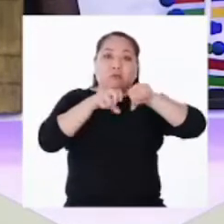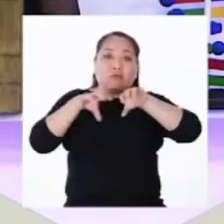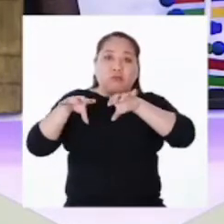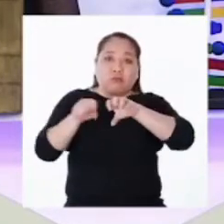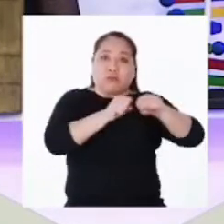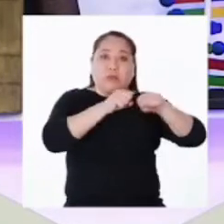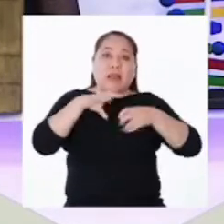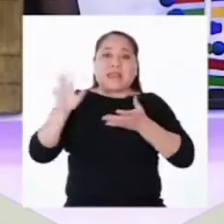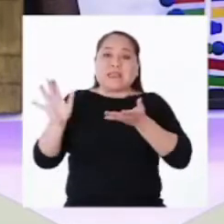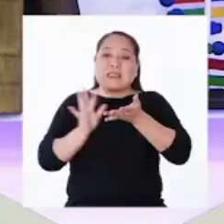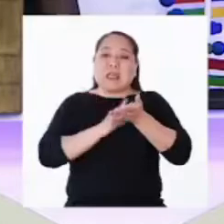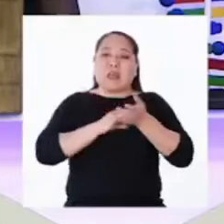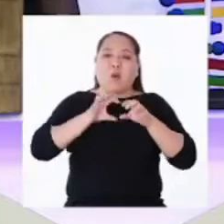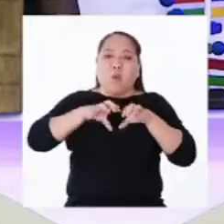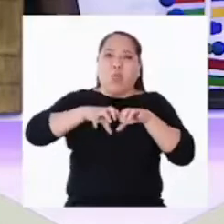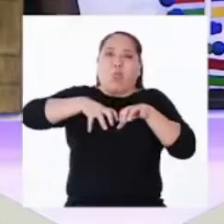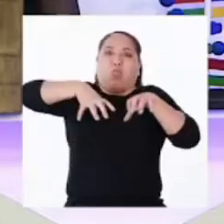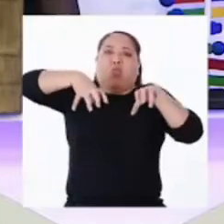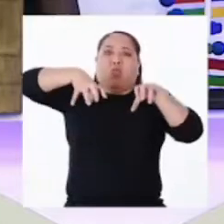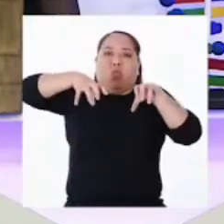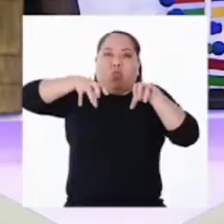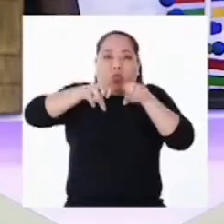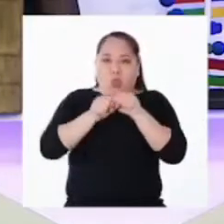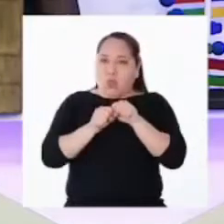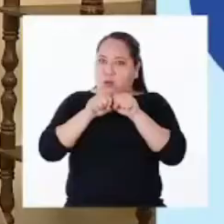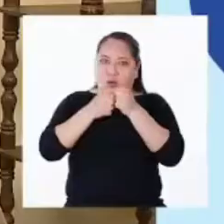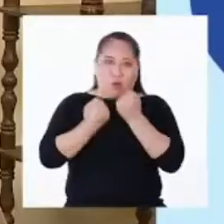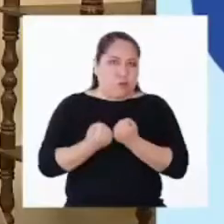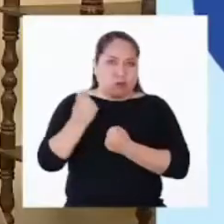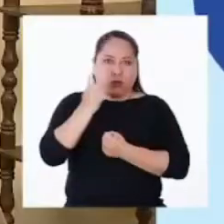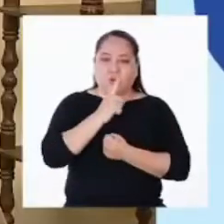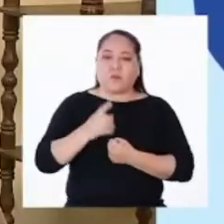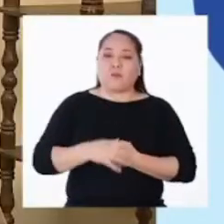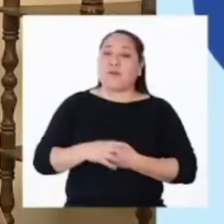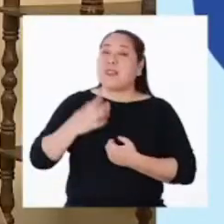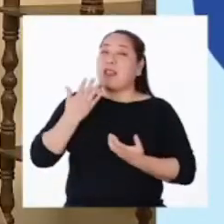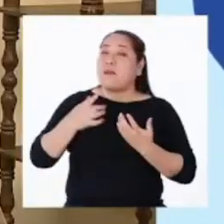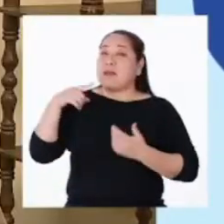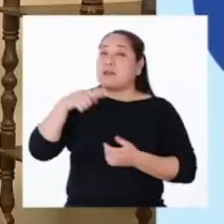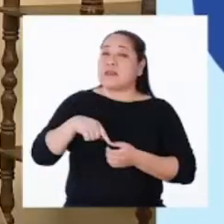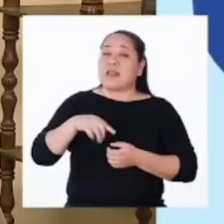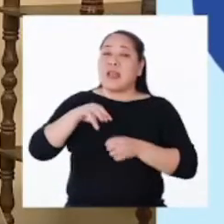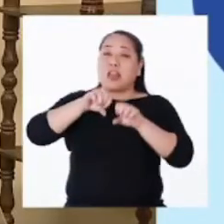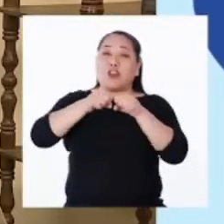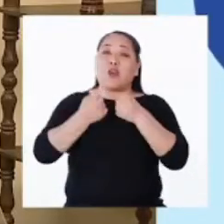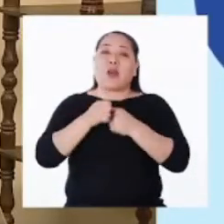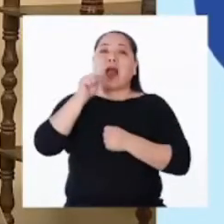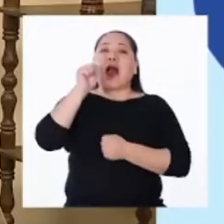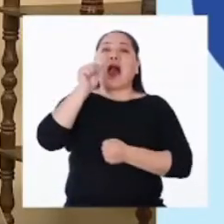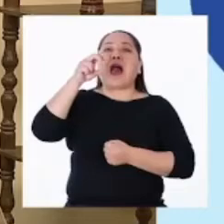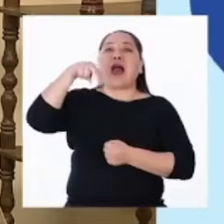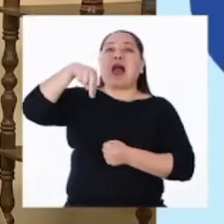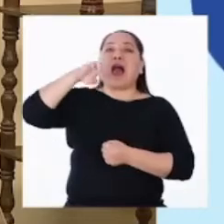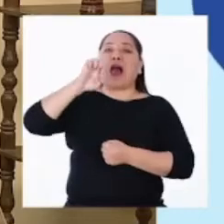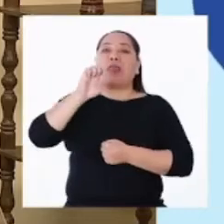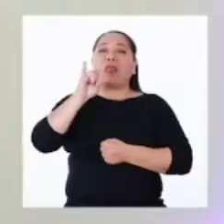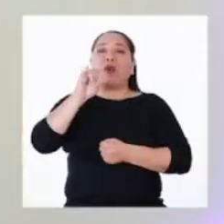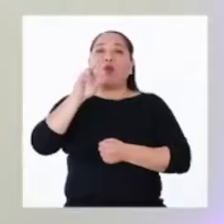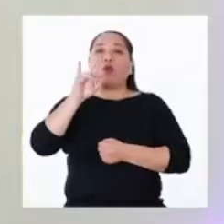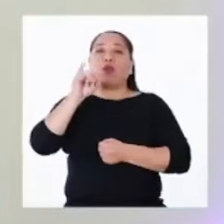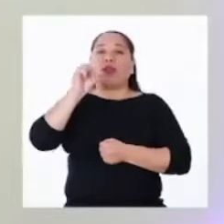presión arterial, sin abultarse hacia afuera o romperse. Cuando se rompen, lo llamamos